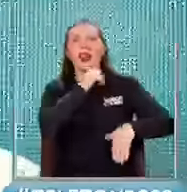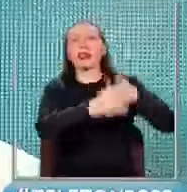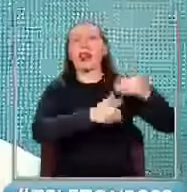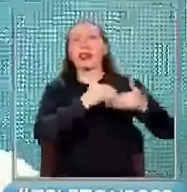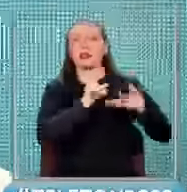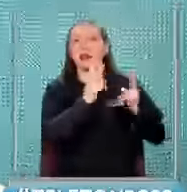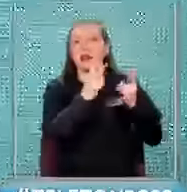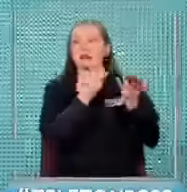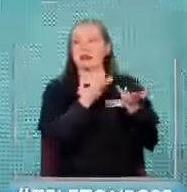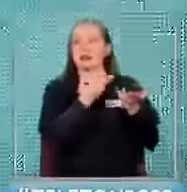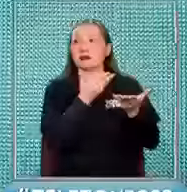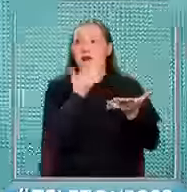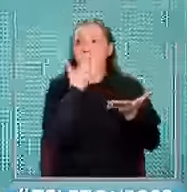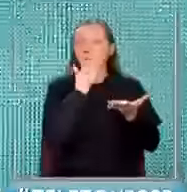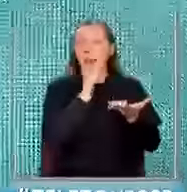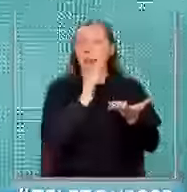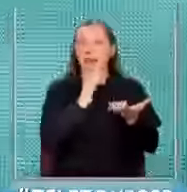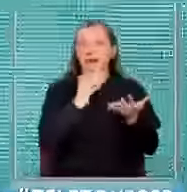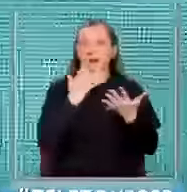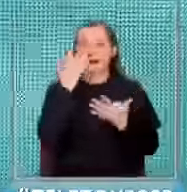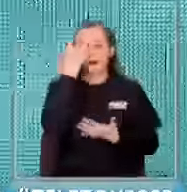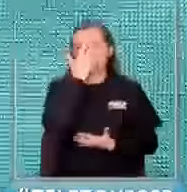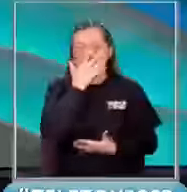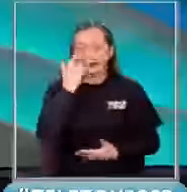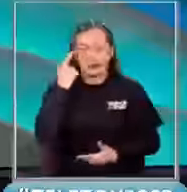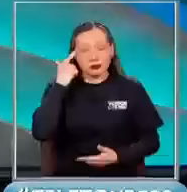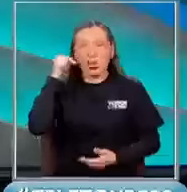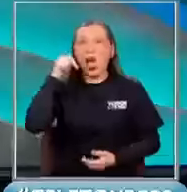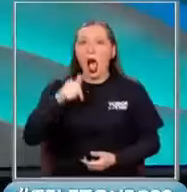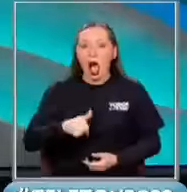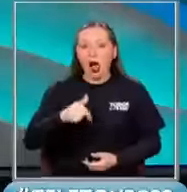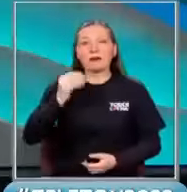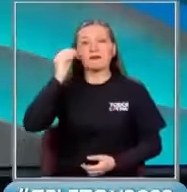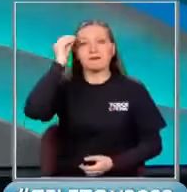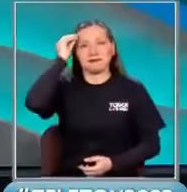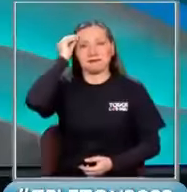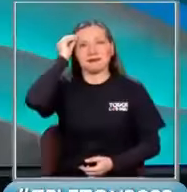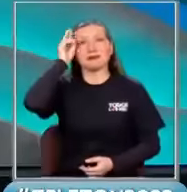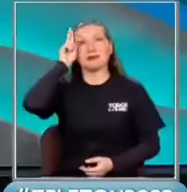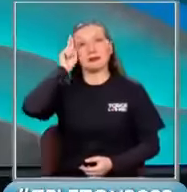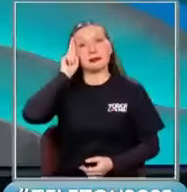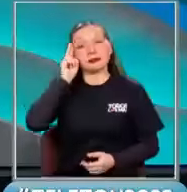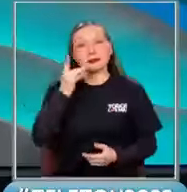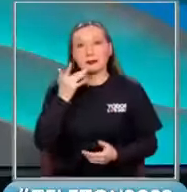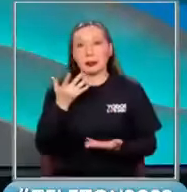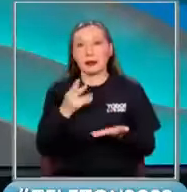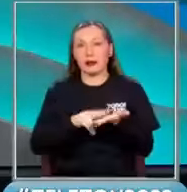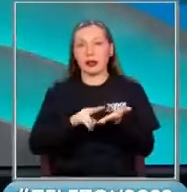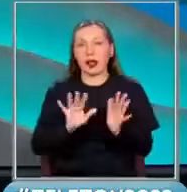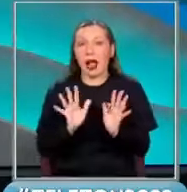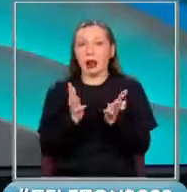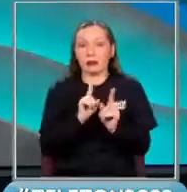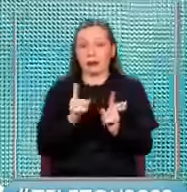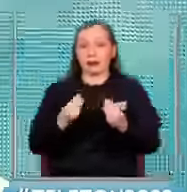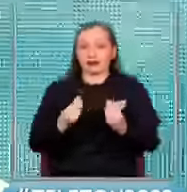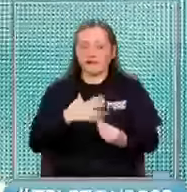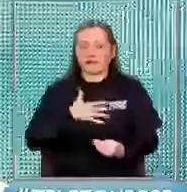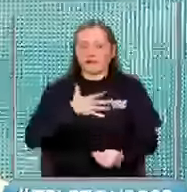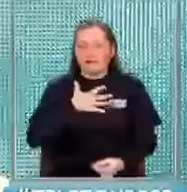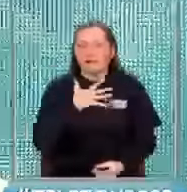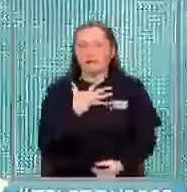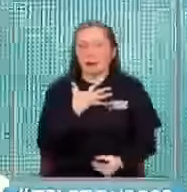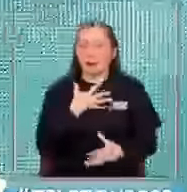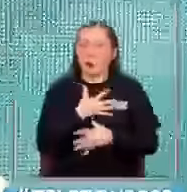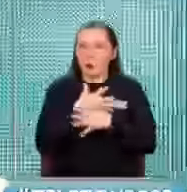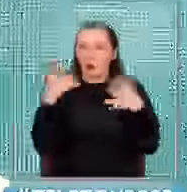Ay, pobrecito. Entonces yo ahora lo recuerdo y era porque realmente quizás no estaba tan bien después de